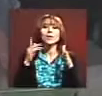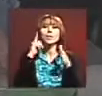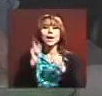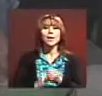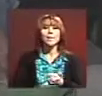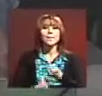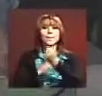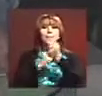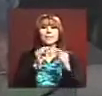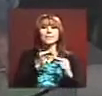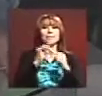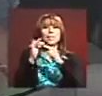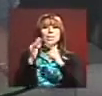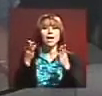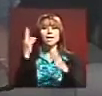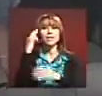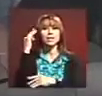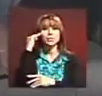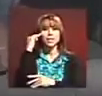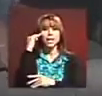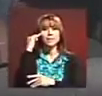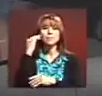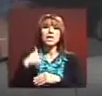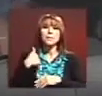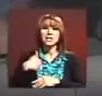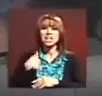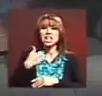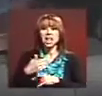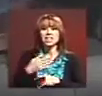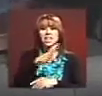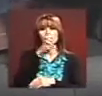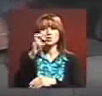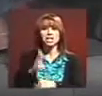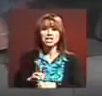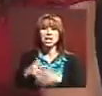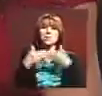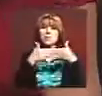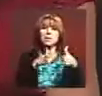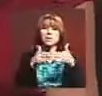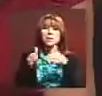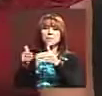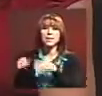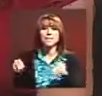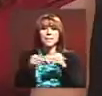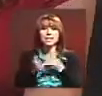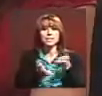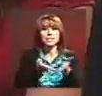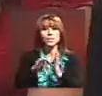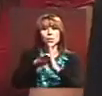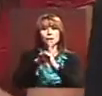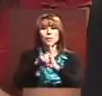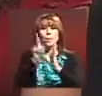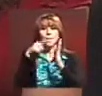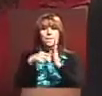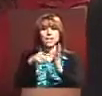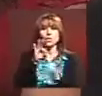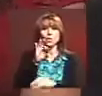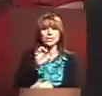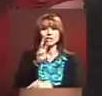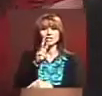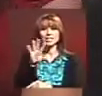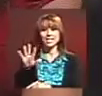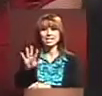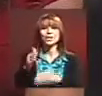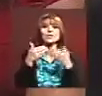retraso mental. Ya más adelante en Costa Rica se empiezan a abrir más servicios. Por ejemplo, en el año 1965 se abren